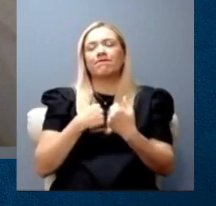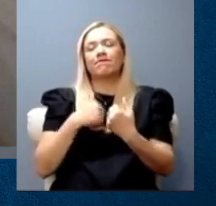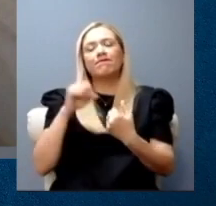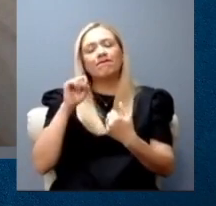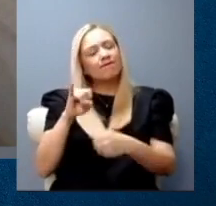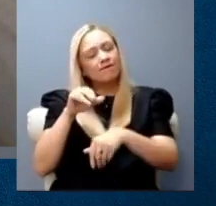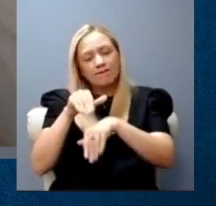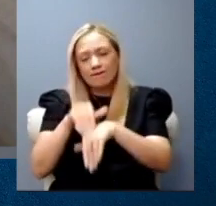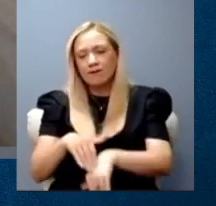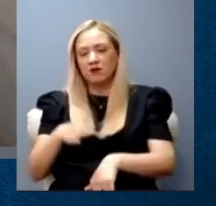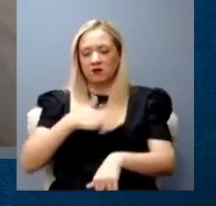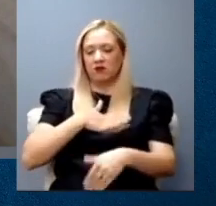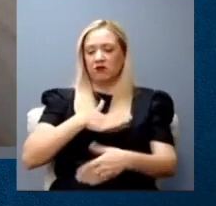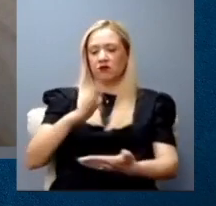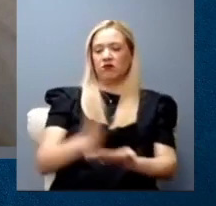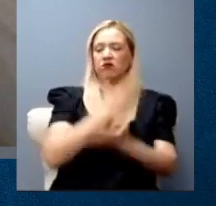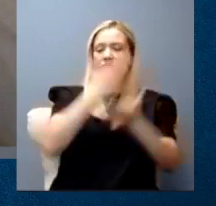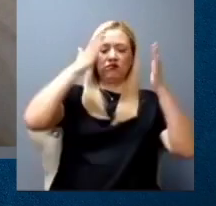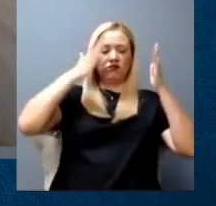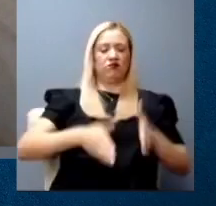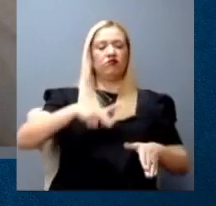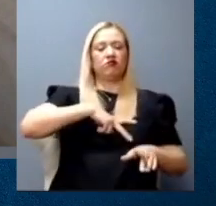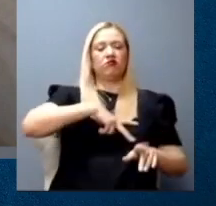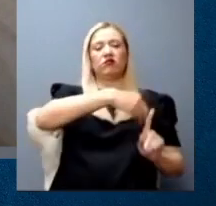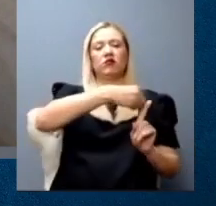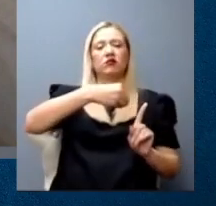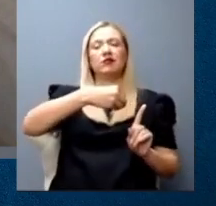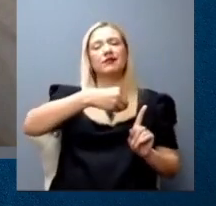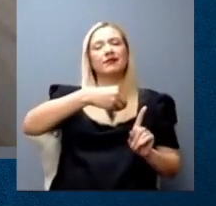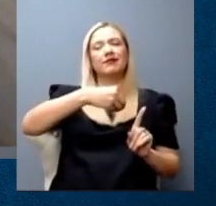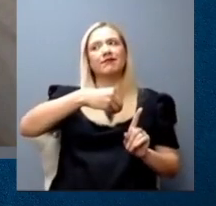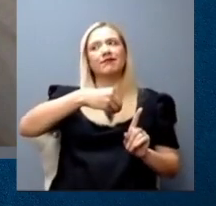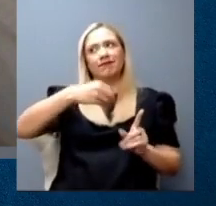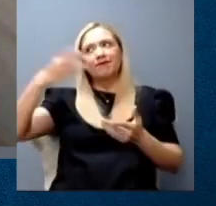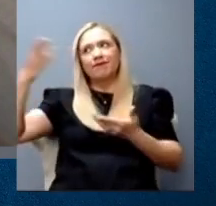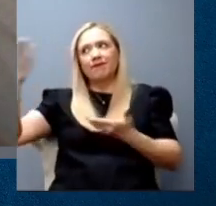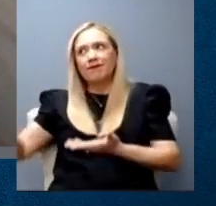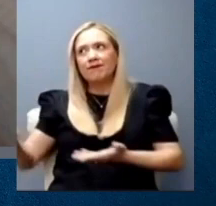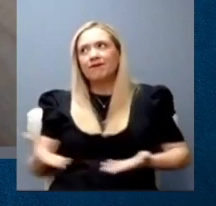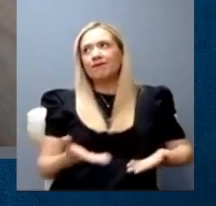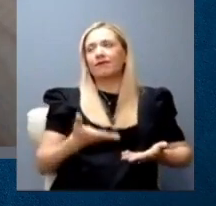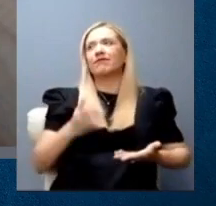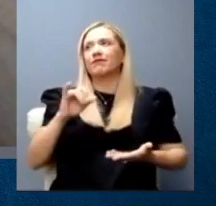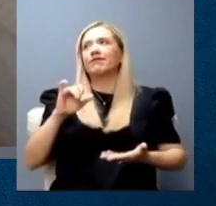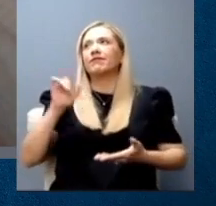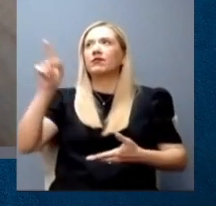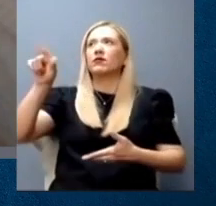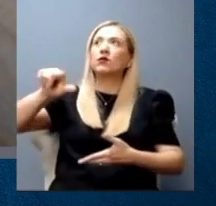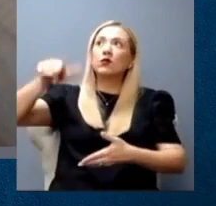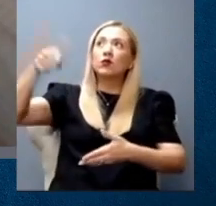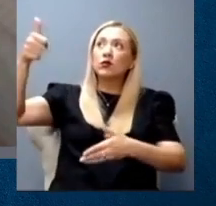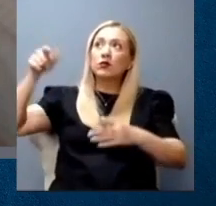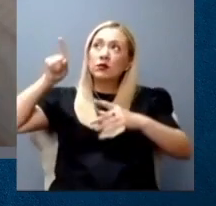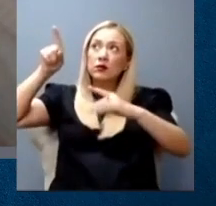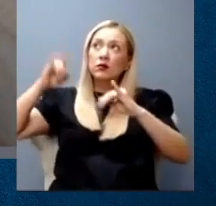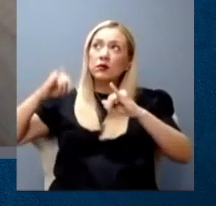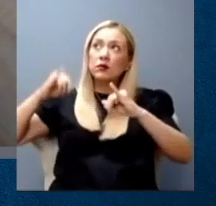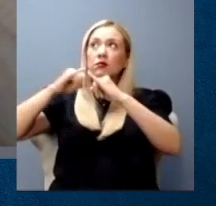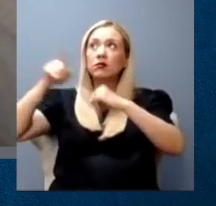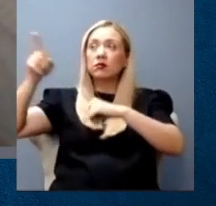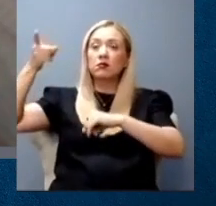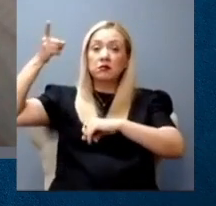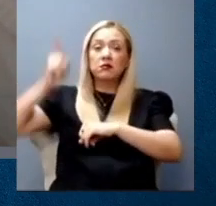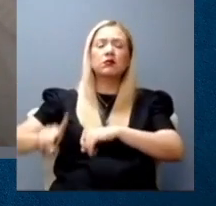ir dando decisiones, dando cabida a las decisiones de otras instancias,